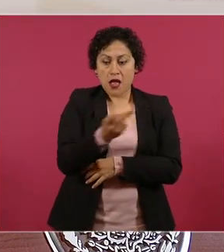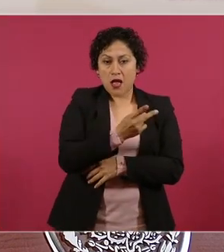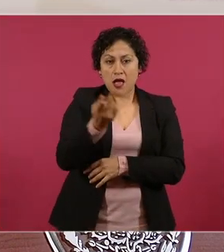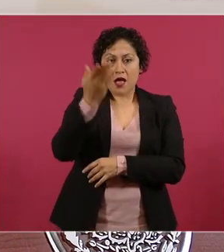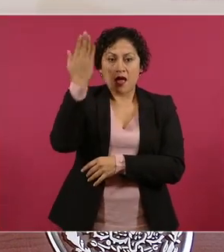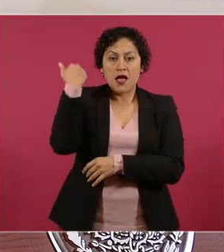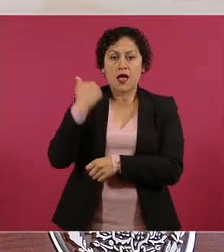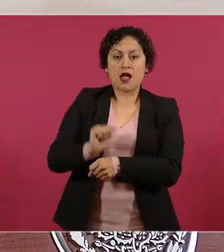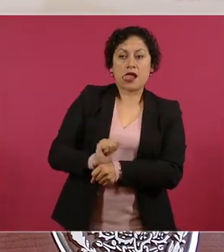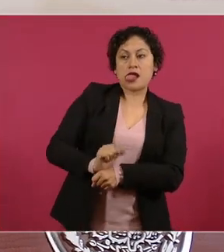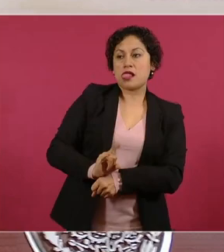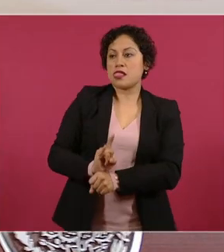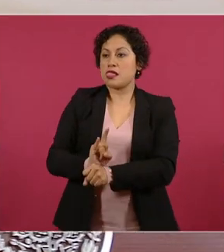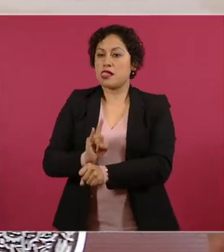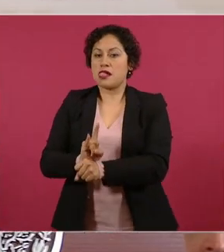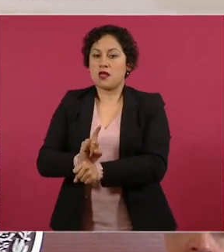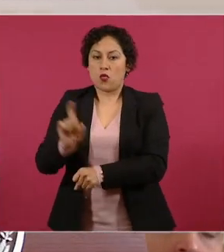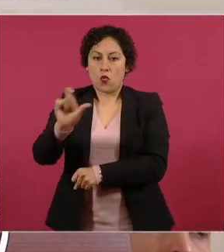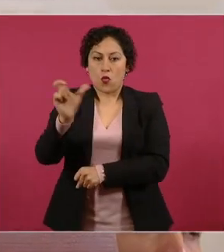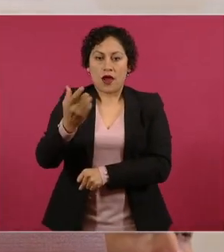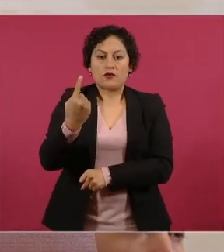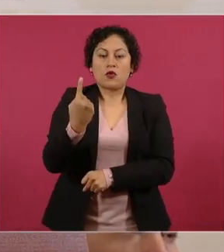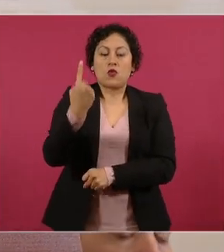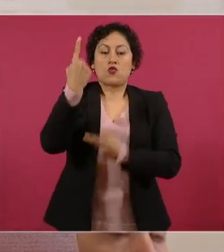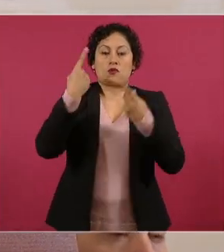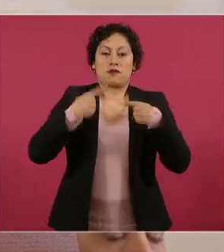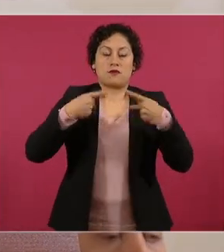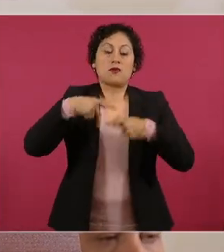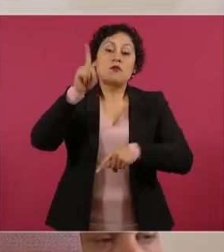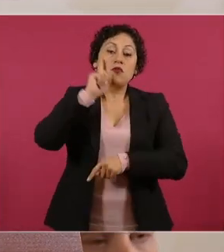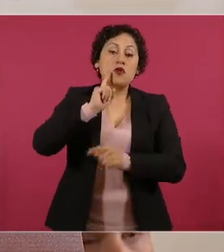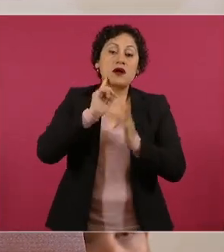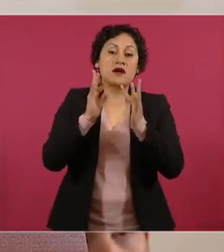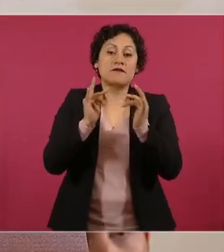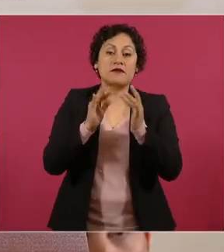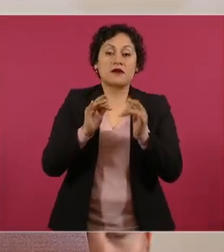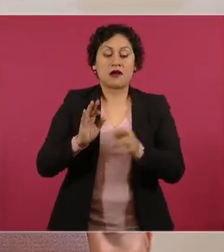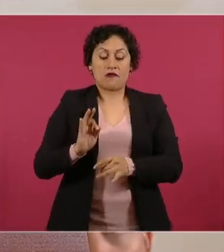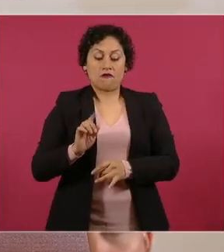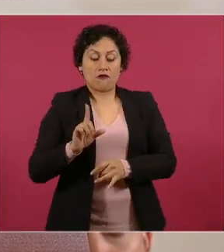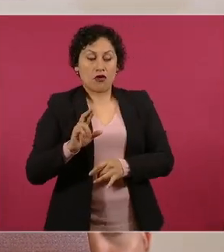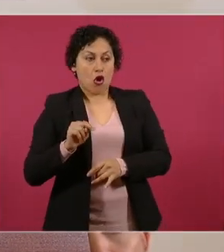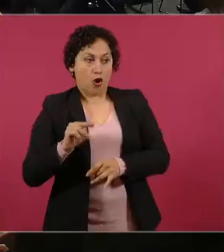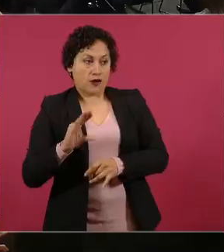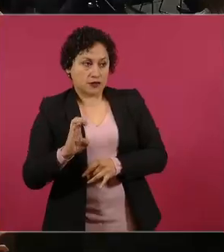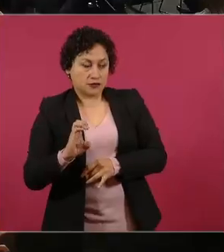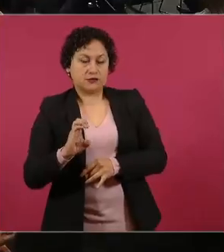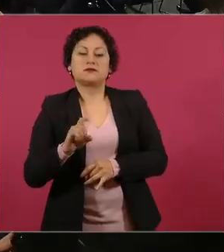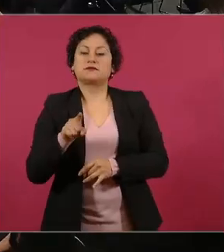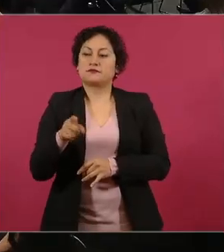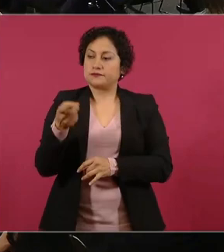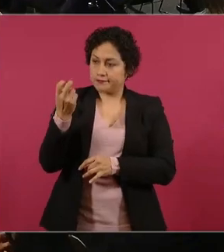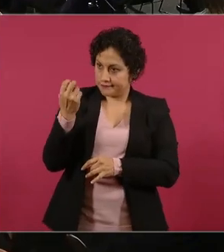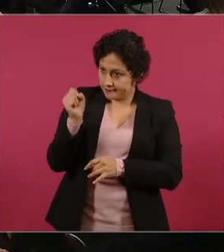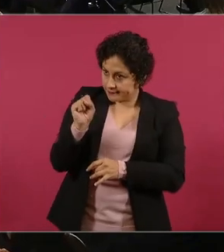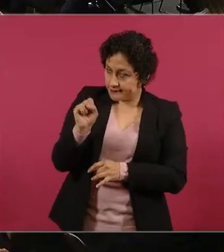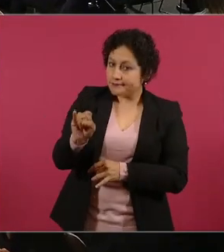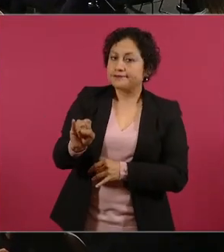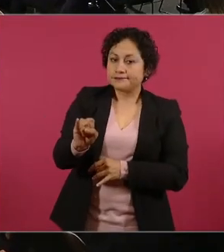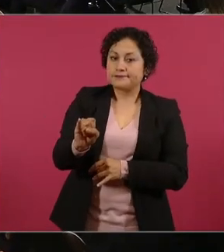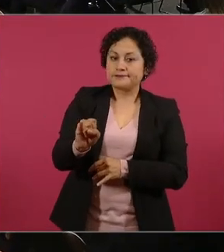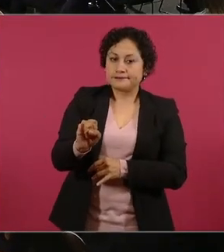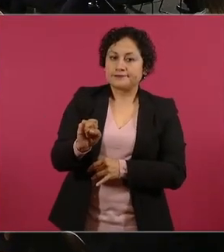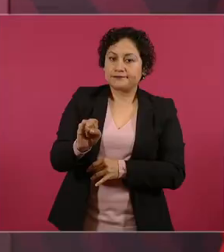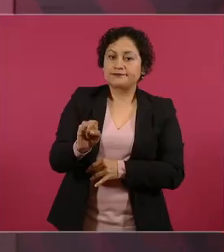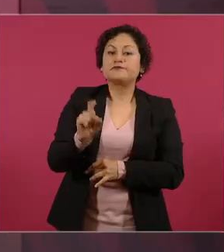cuando detuvieron a una ciudadana francesa. Florence Cassés. Sí, y los llevan a